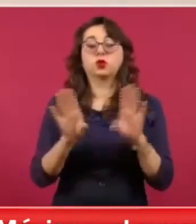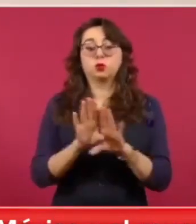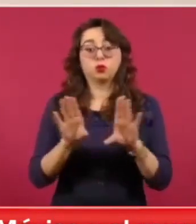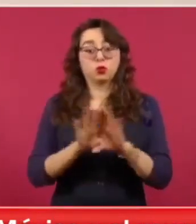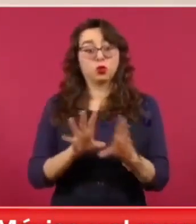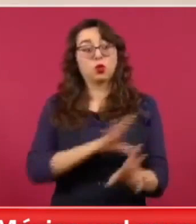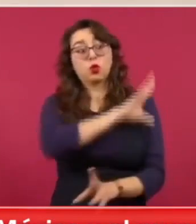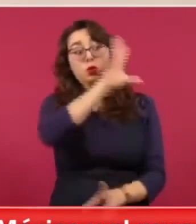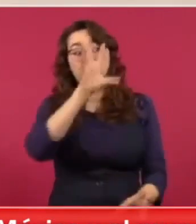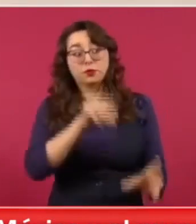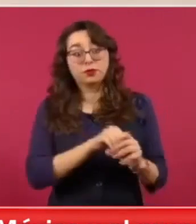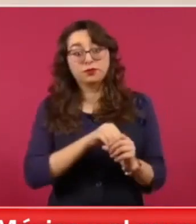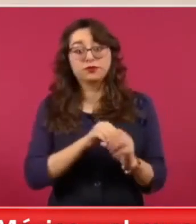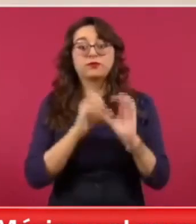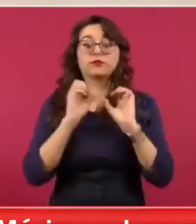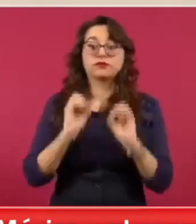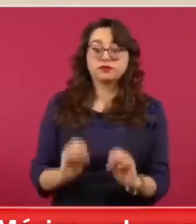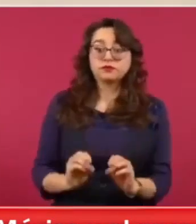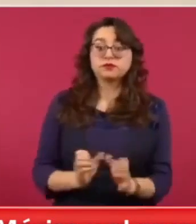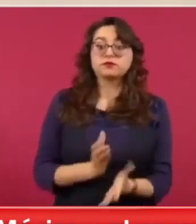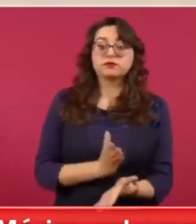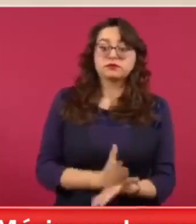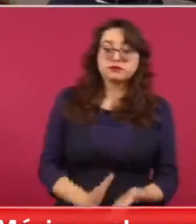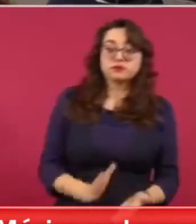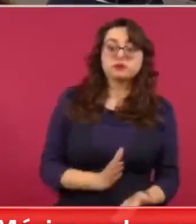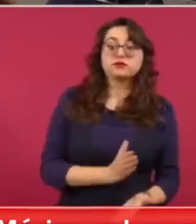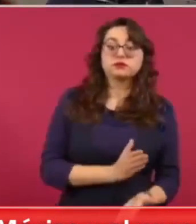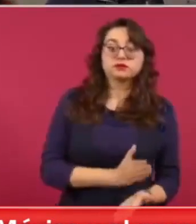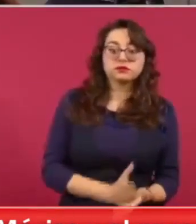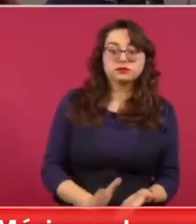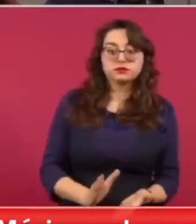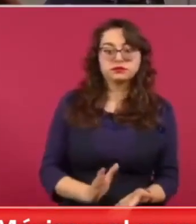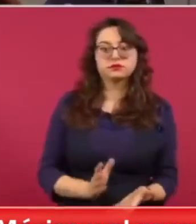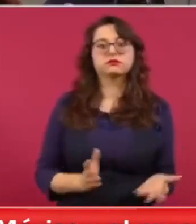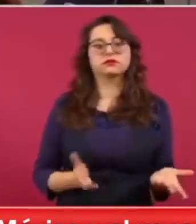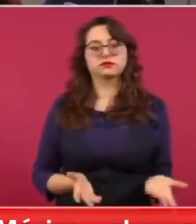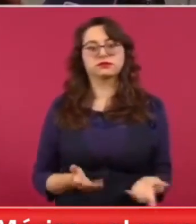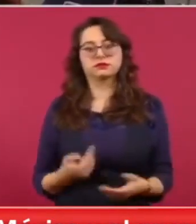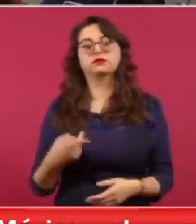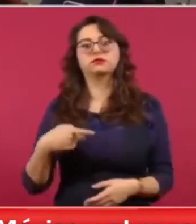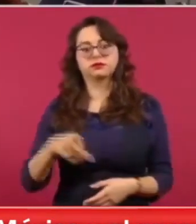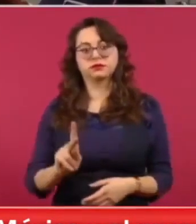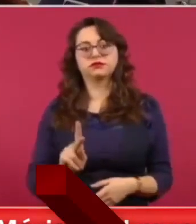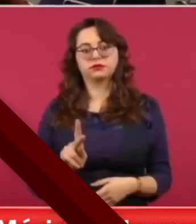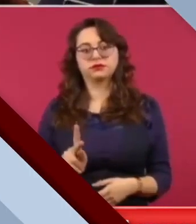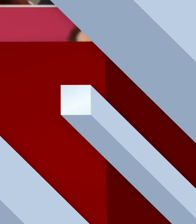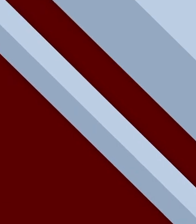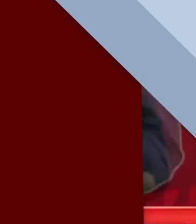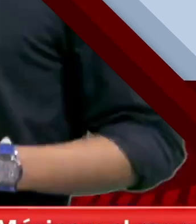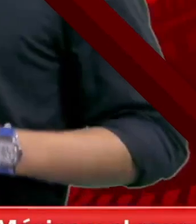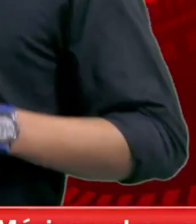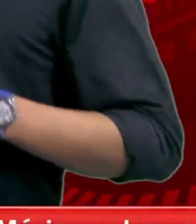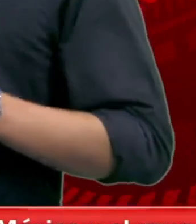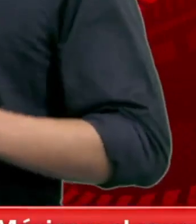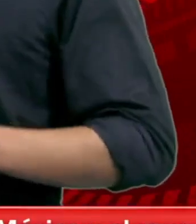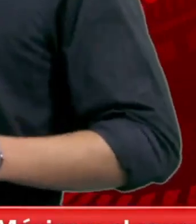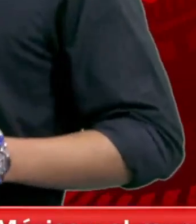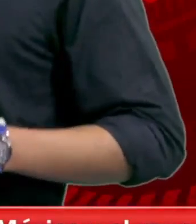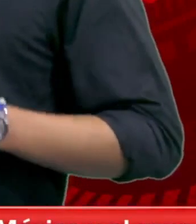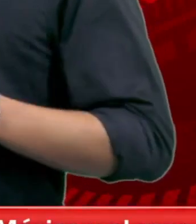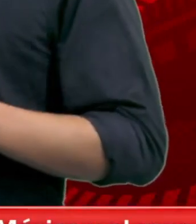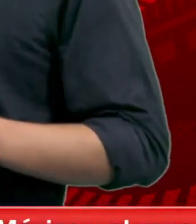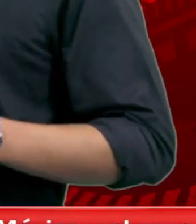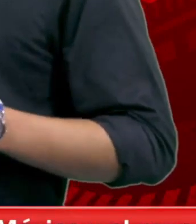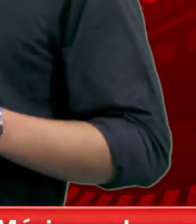en partes, pero ya aquí ya hay una aceptación. Tras la detención